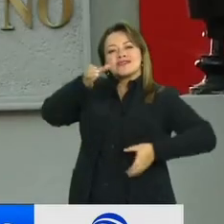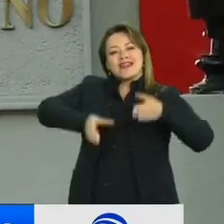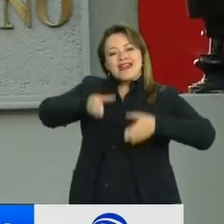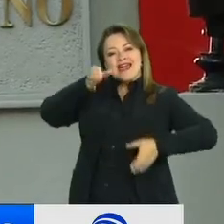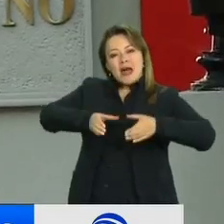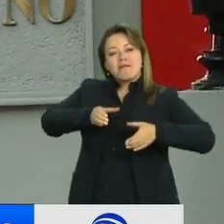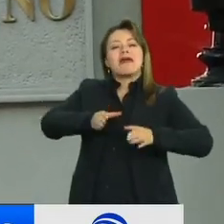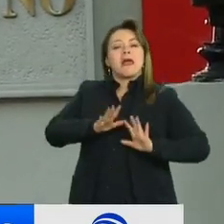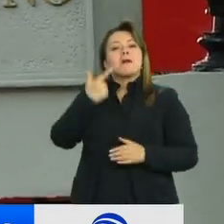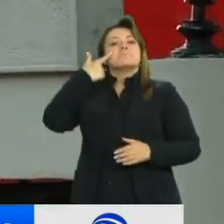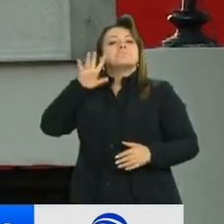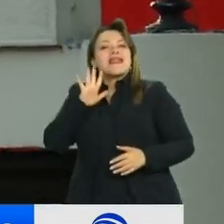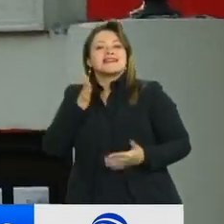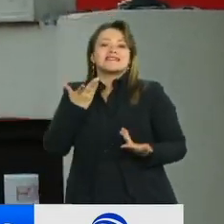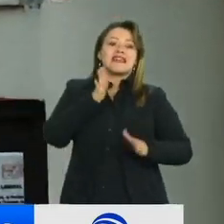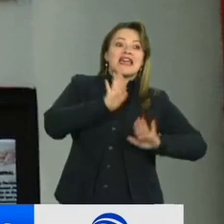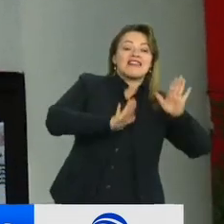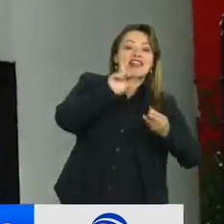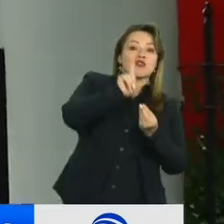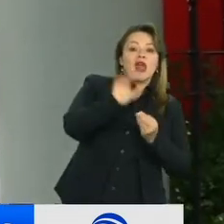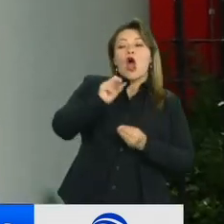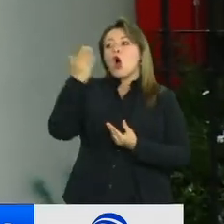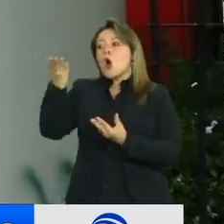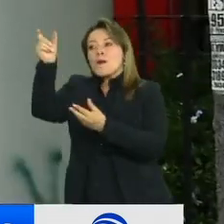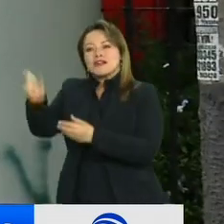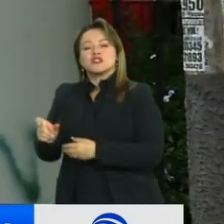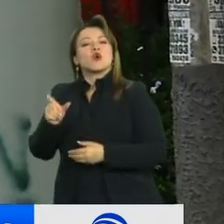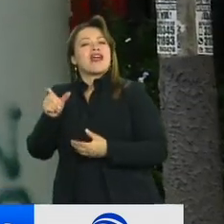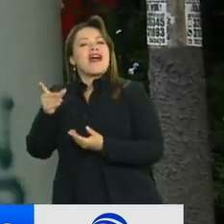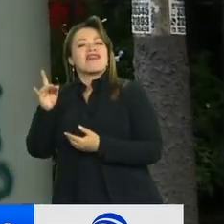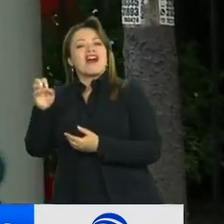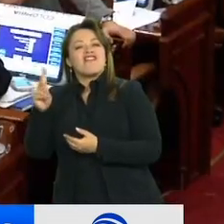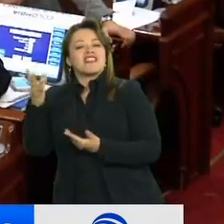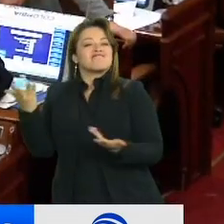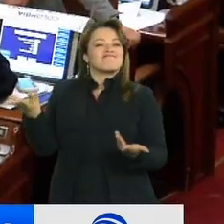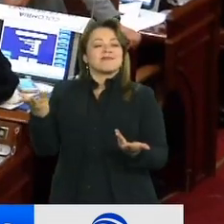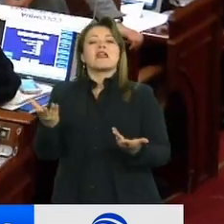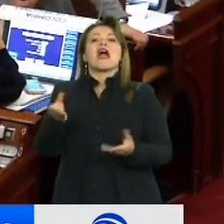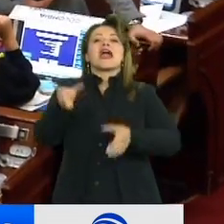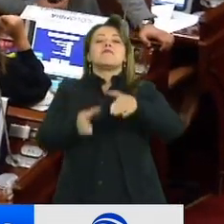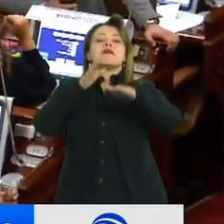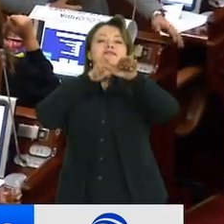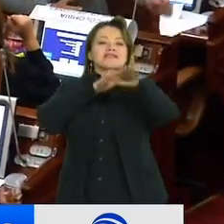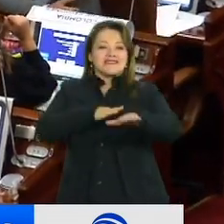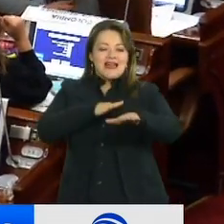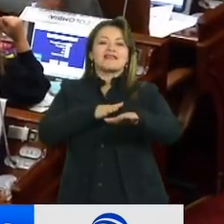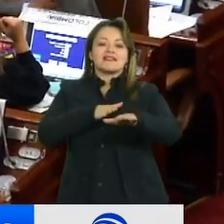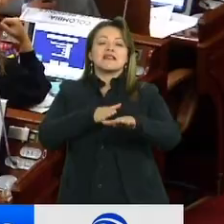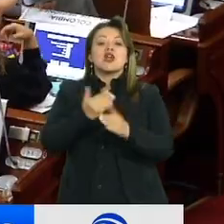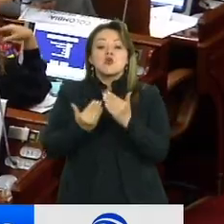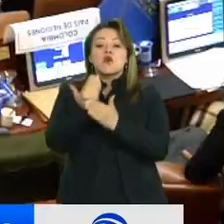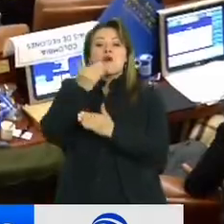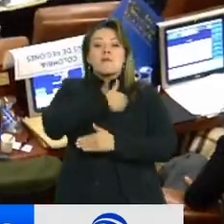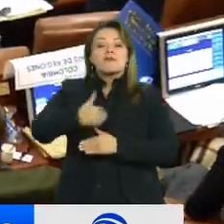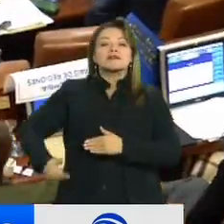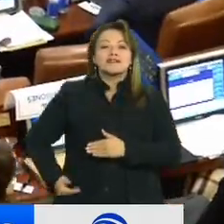resultaba la segunda postulación más fuerte para dirigir la Cámara el próximo año. El nuevo encargado de la Cámara de Representantes se encargará de